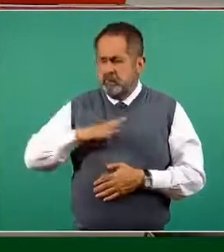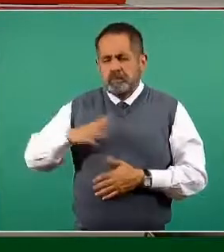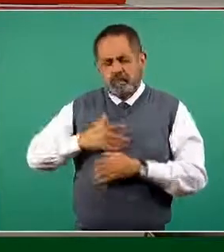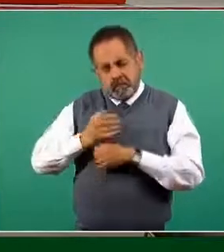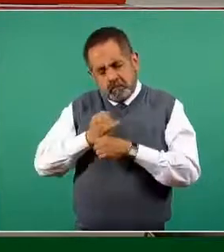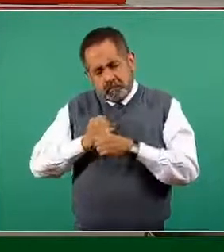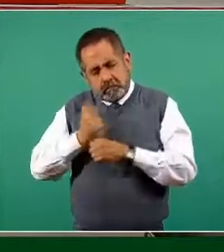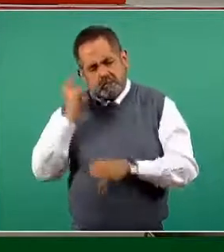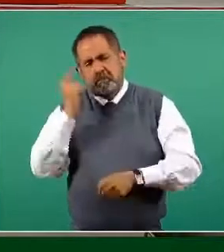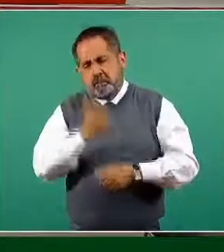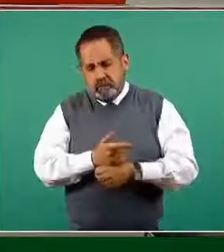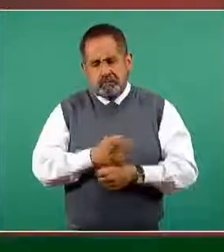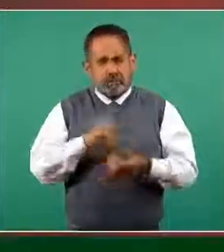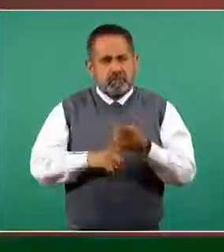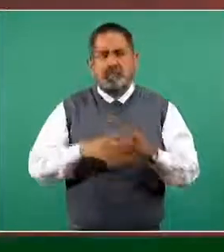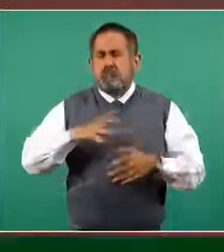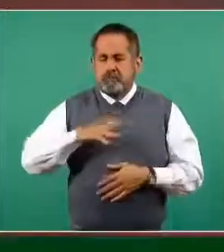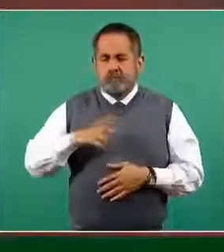sobre la vacuna